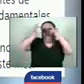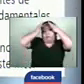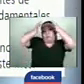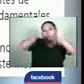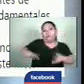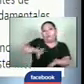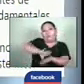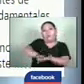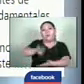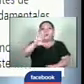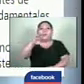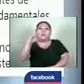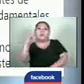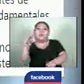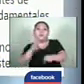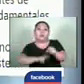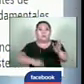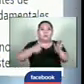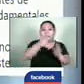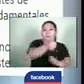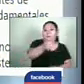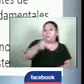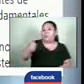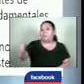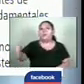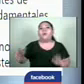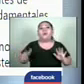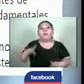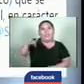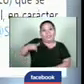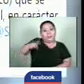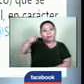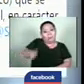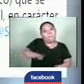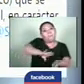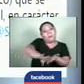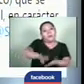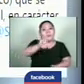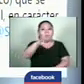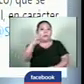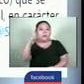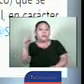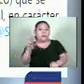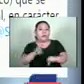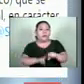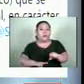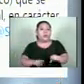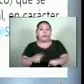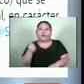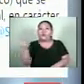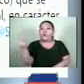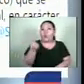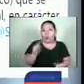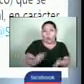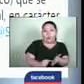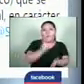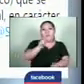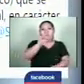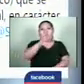de $500 a cada uno, que será entregado este mes. Aclaró que este será un bono único para aquellos